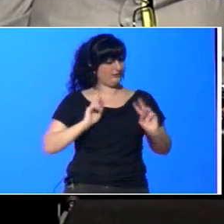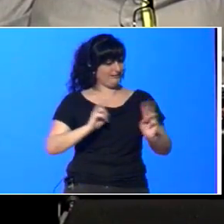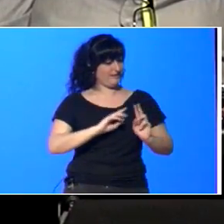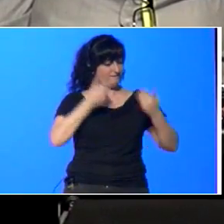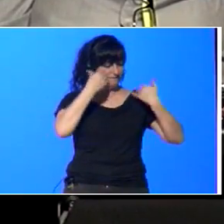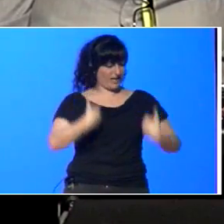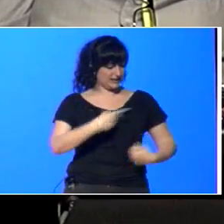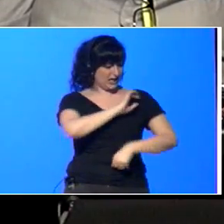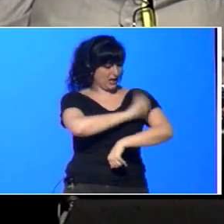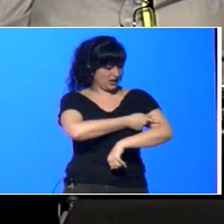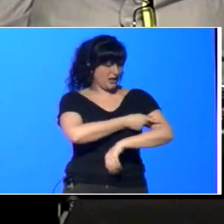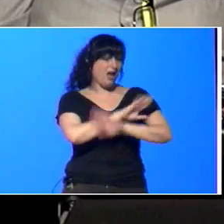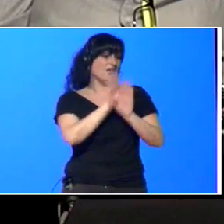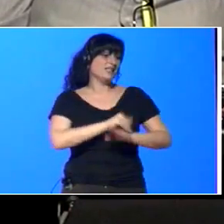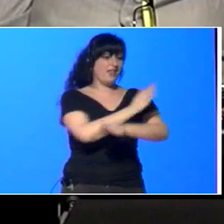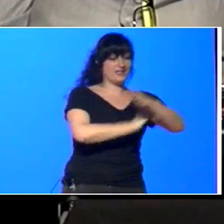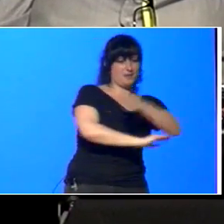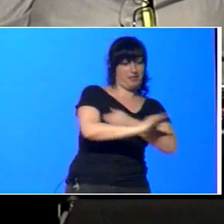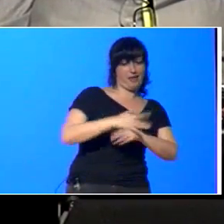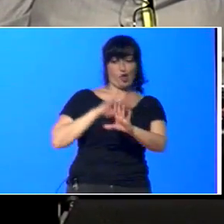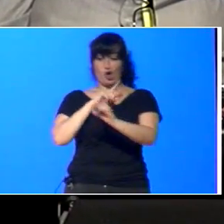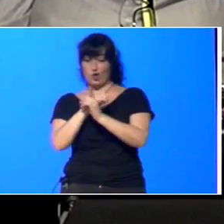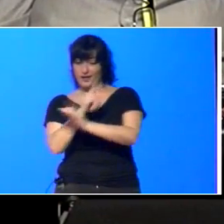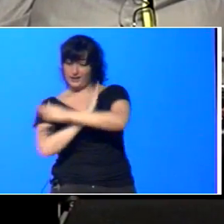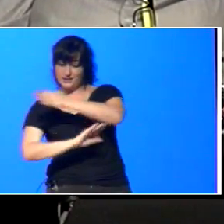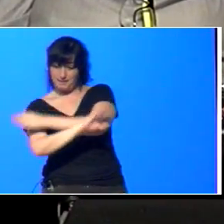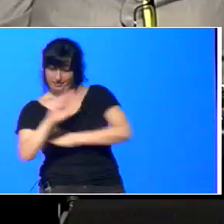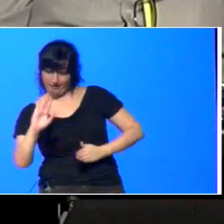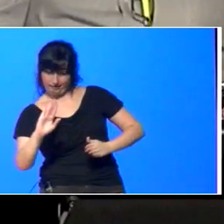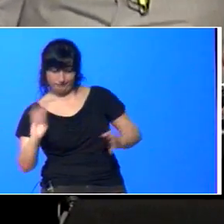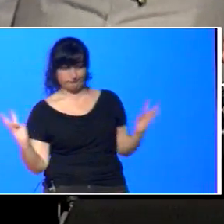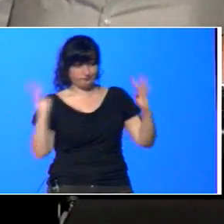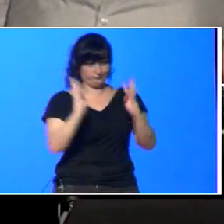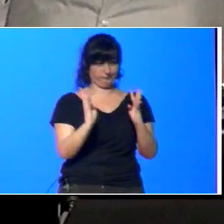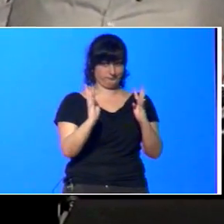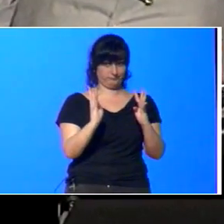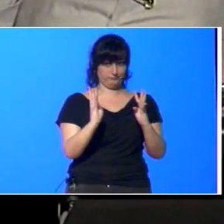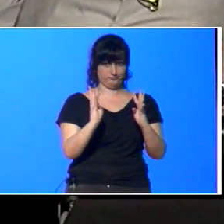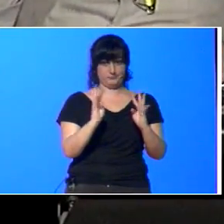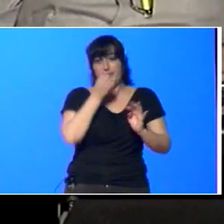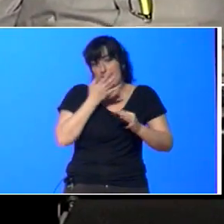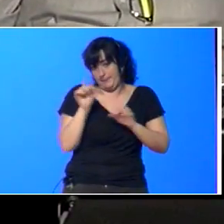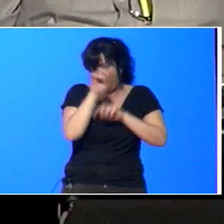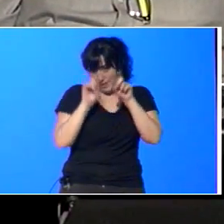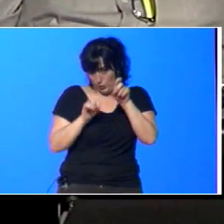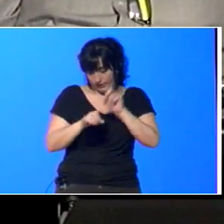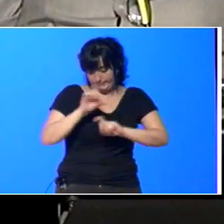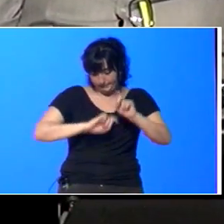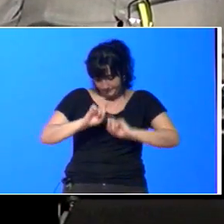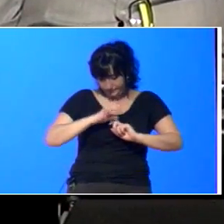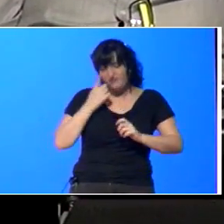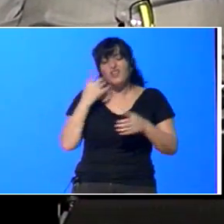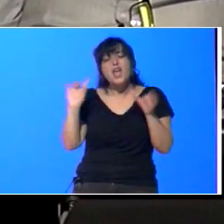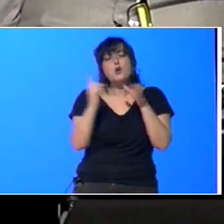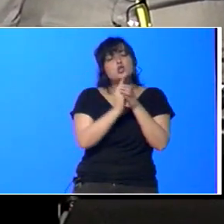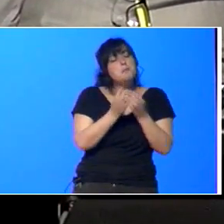versus discapacidades. Pero bueno, o sea, yo quería apuntarlo, pero volviendo a la pregunta, ¿no? ¿La inclusión para qué? ¿La